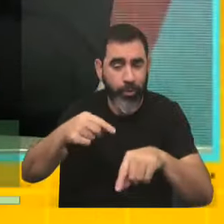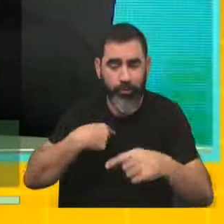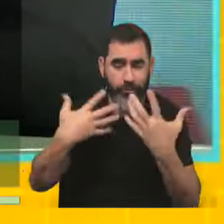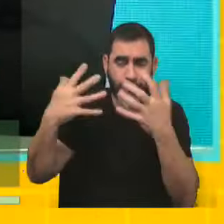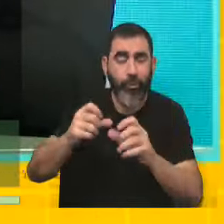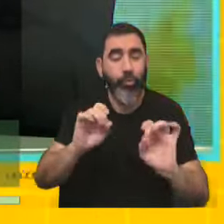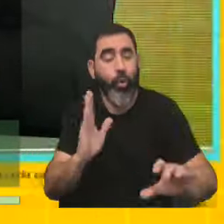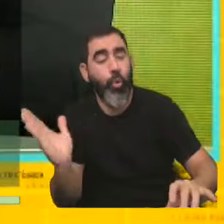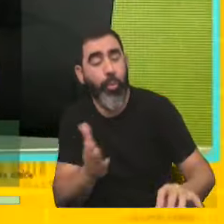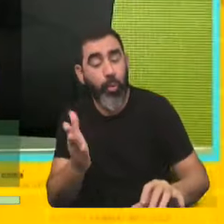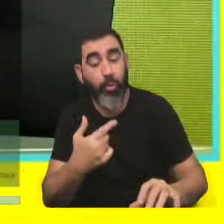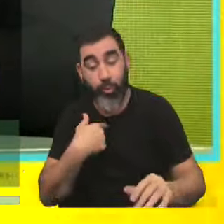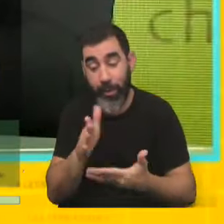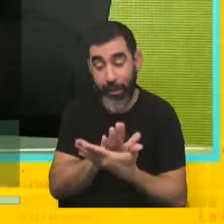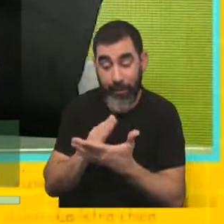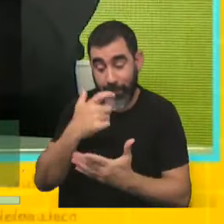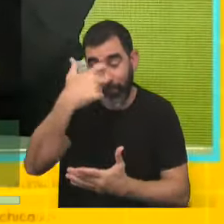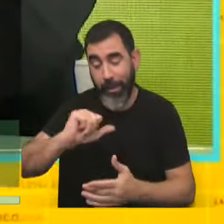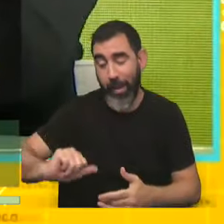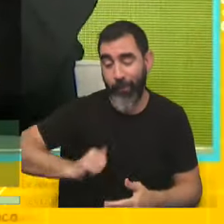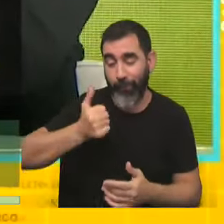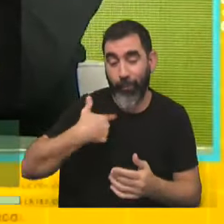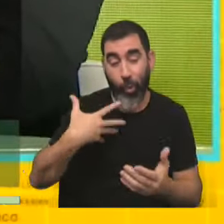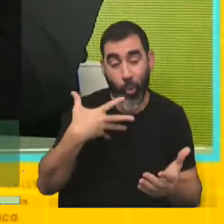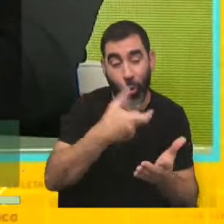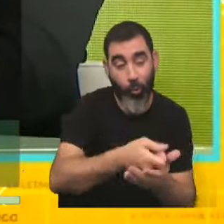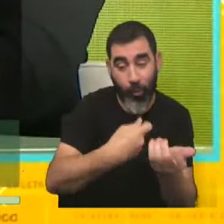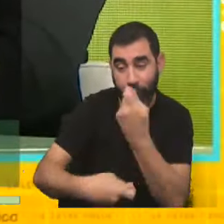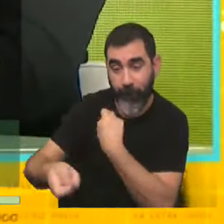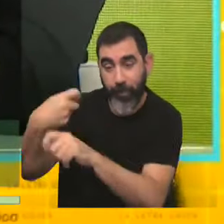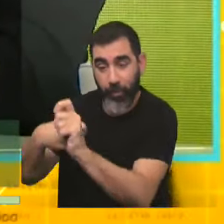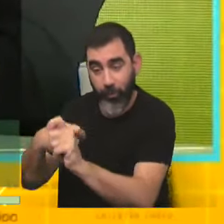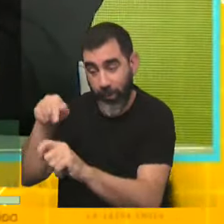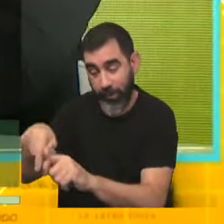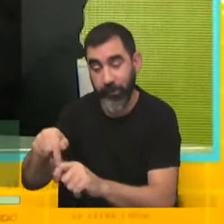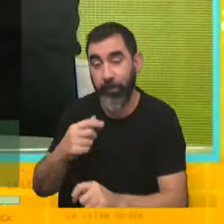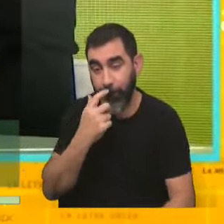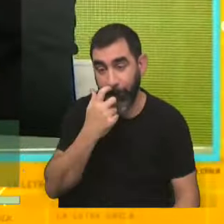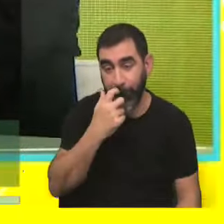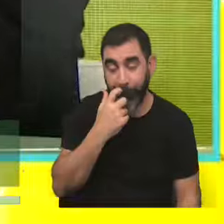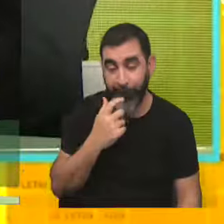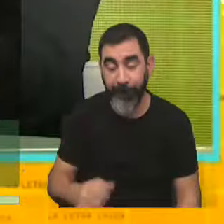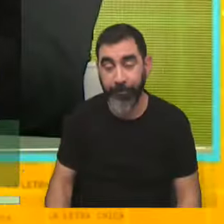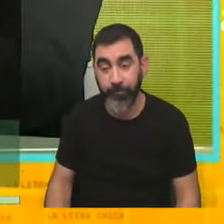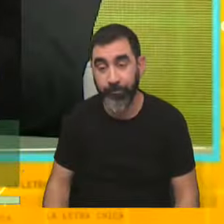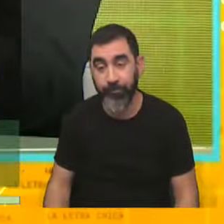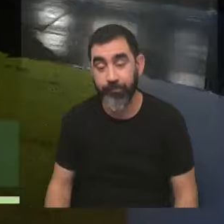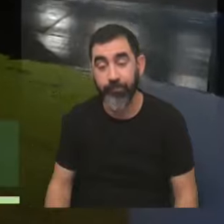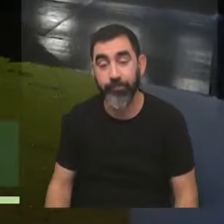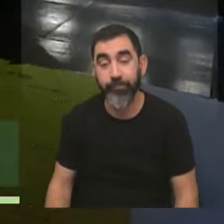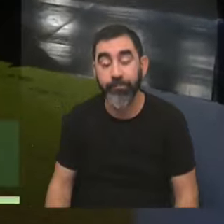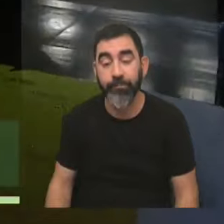todo en pequeños productores que hace todavía dificultoso el el sistema Por lo tanto hay una red de